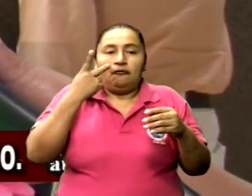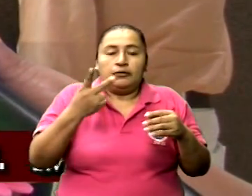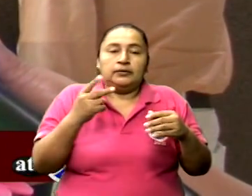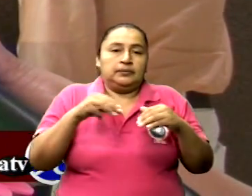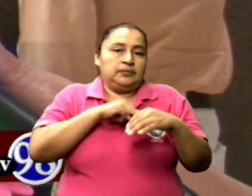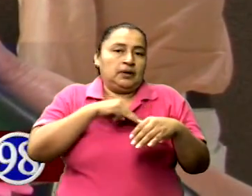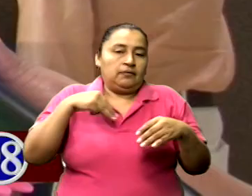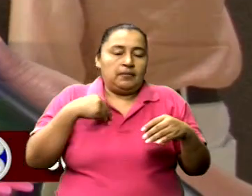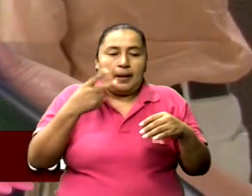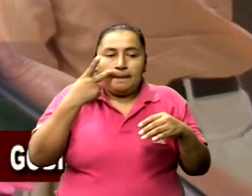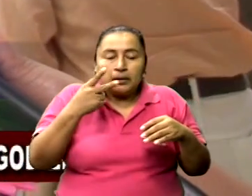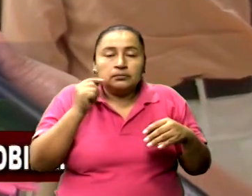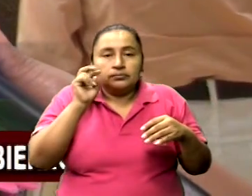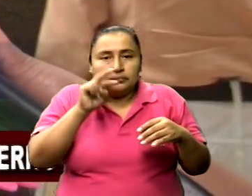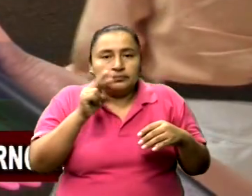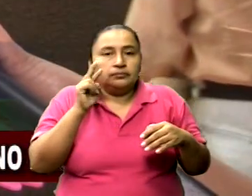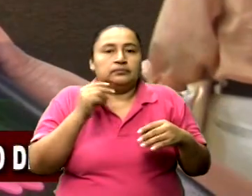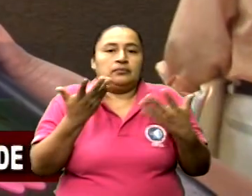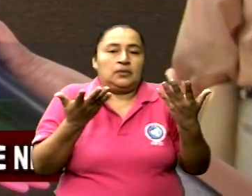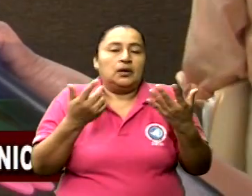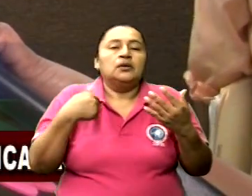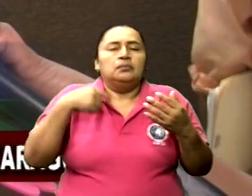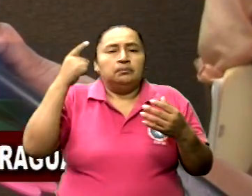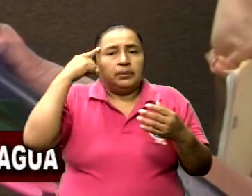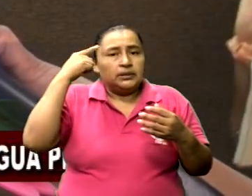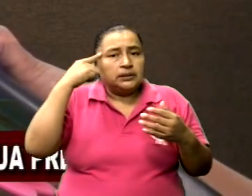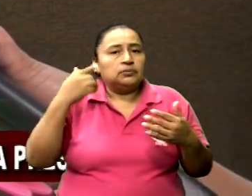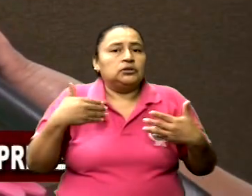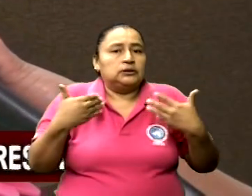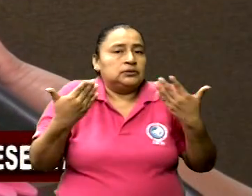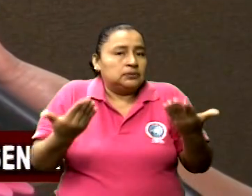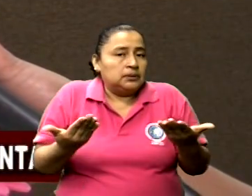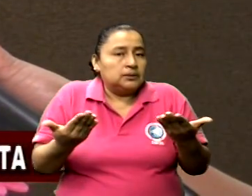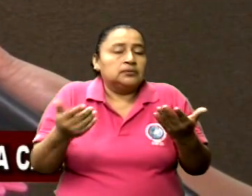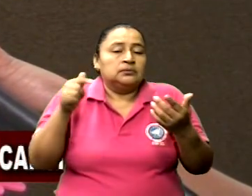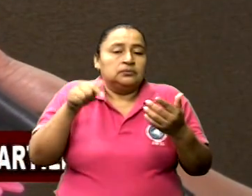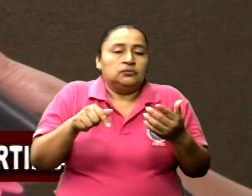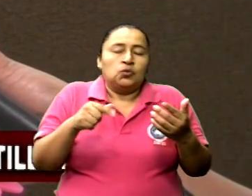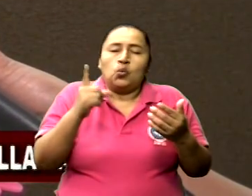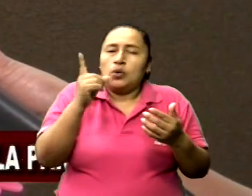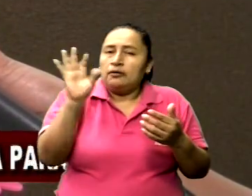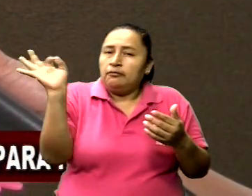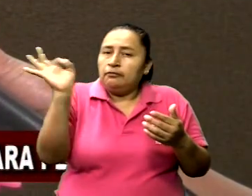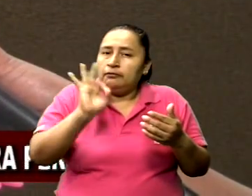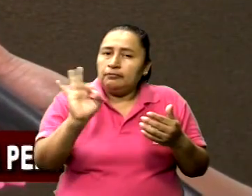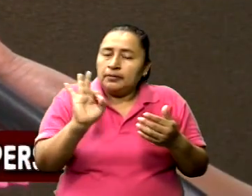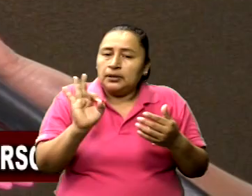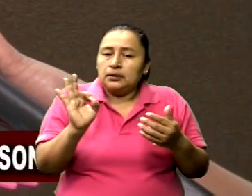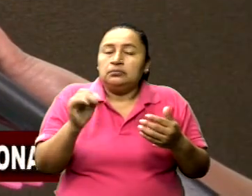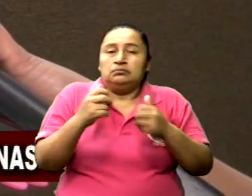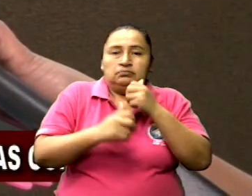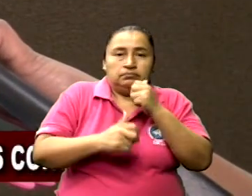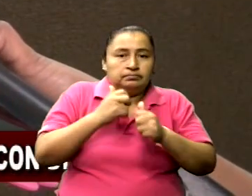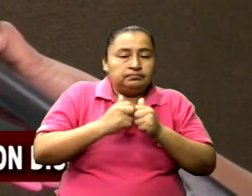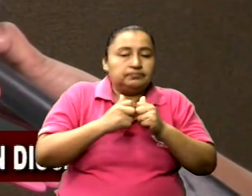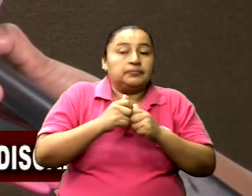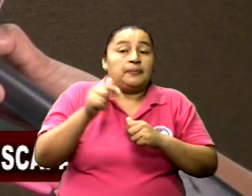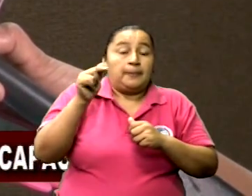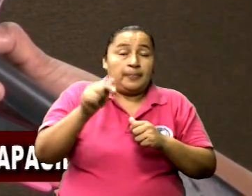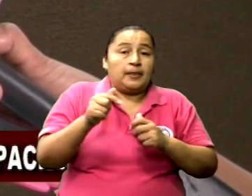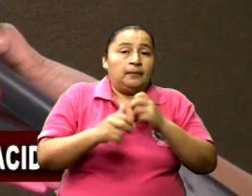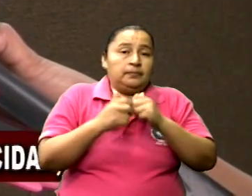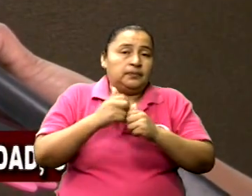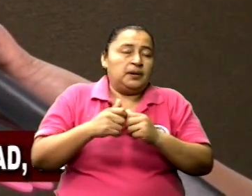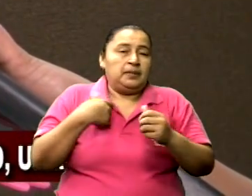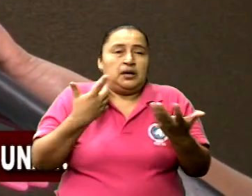miembros de la familia. Estamos considerando también como una circunstancia cuando este tipo de delito se